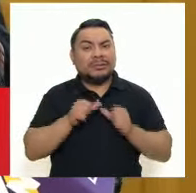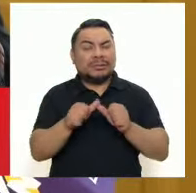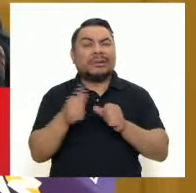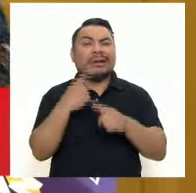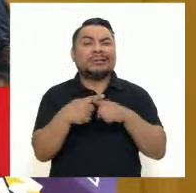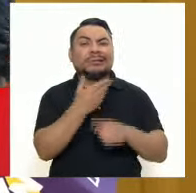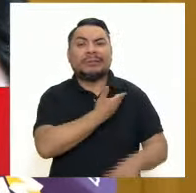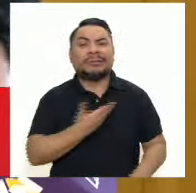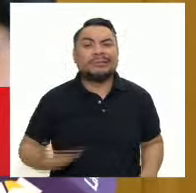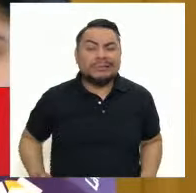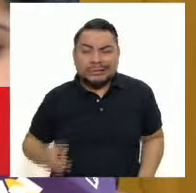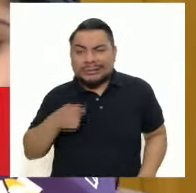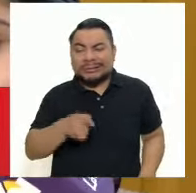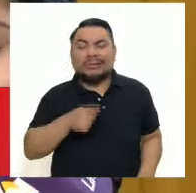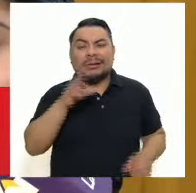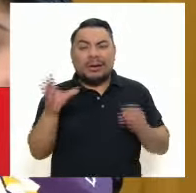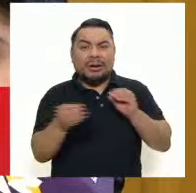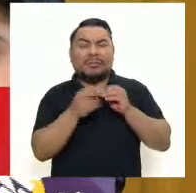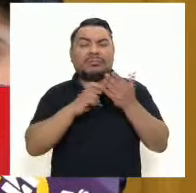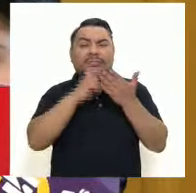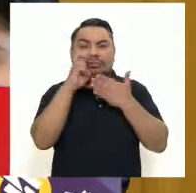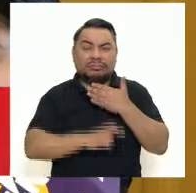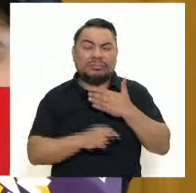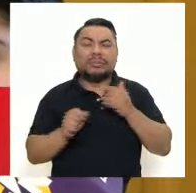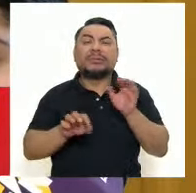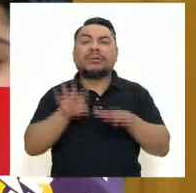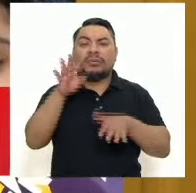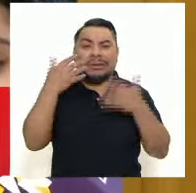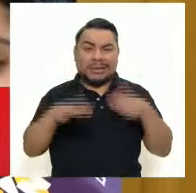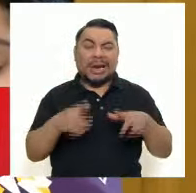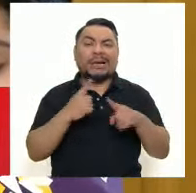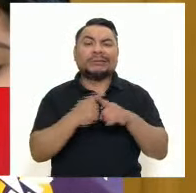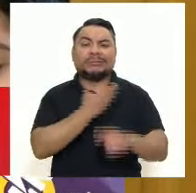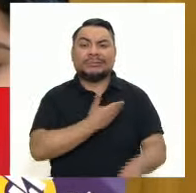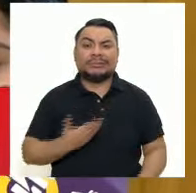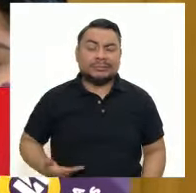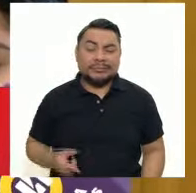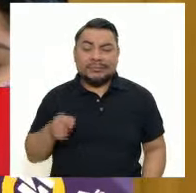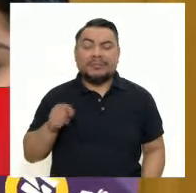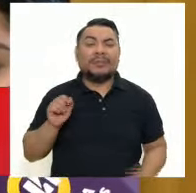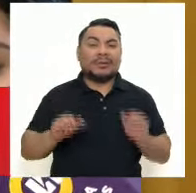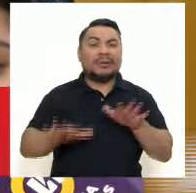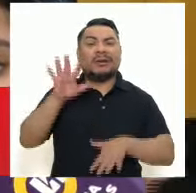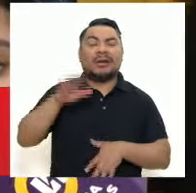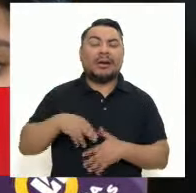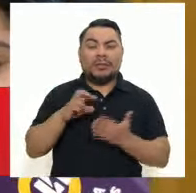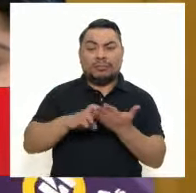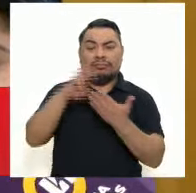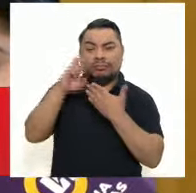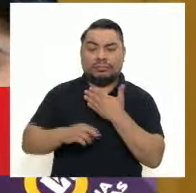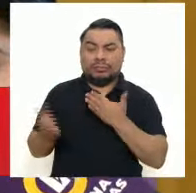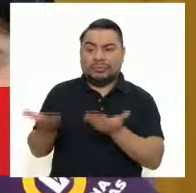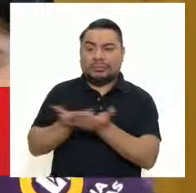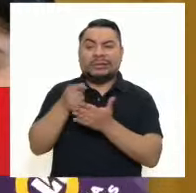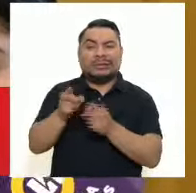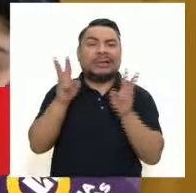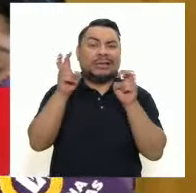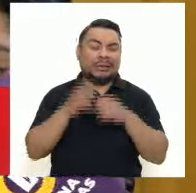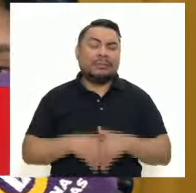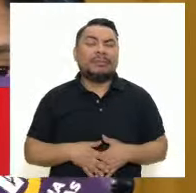expresidentes se suma este proyecto a los 14 ya existentes este sería el quinceavo proyecto sobre este